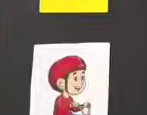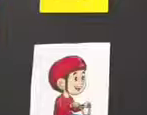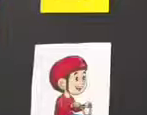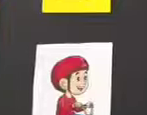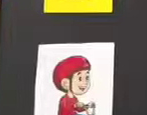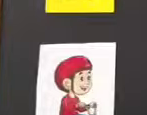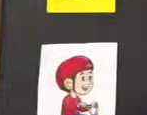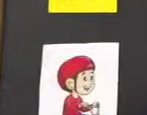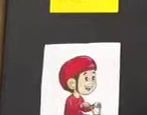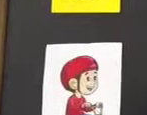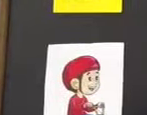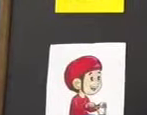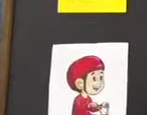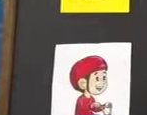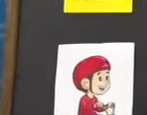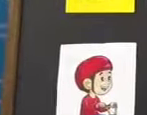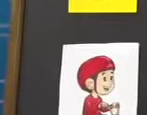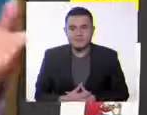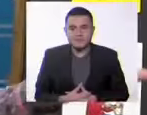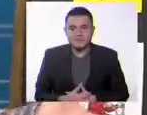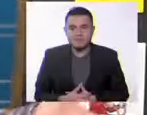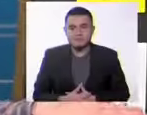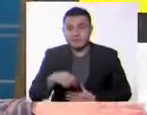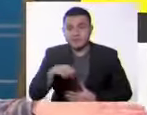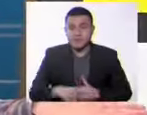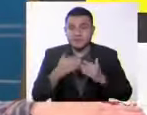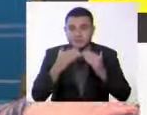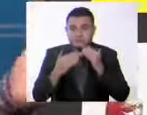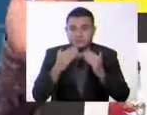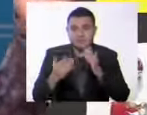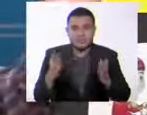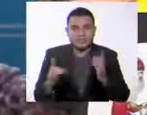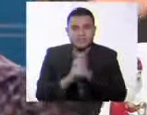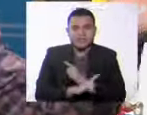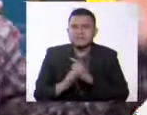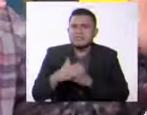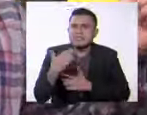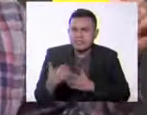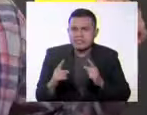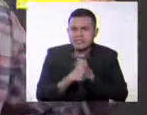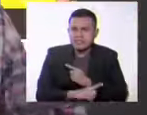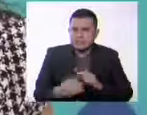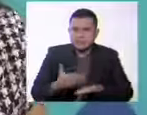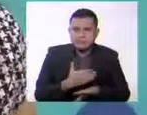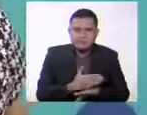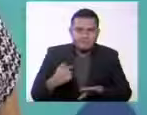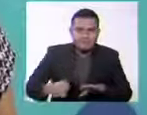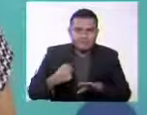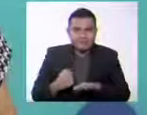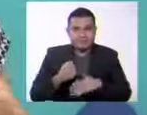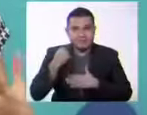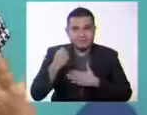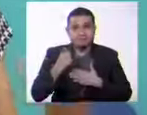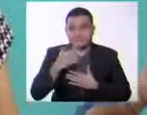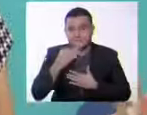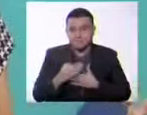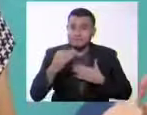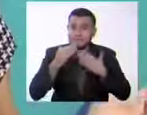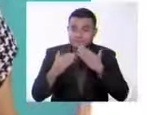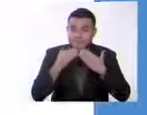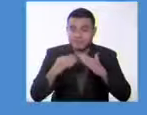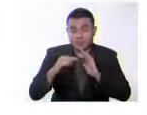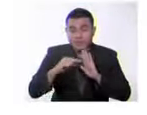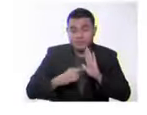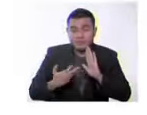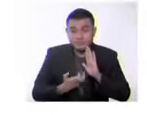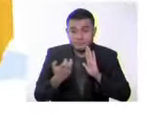¿Qué es eso del cambio? Así que, ¿están preparados? Pero antes Siempre importante, las normas de cómo nos vamos a